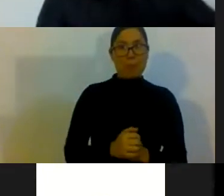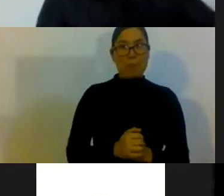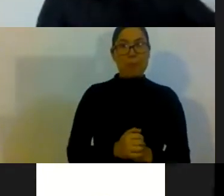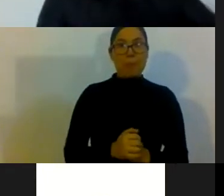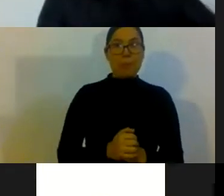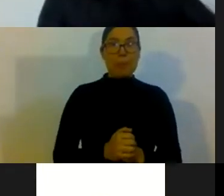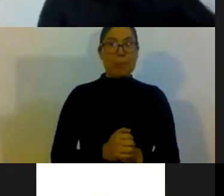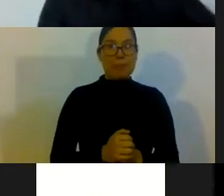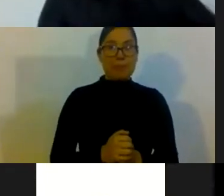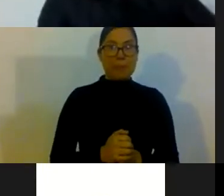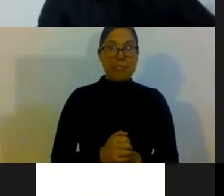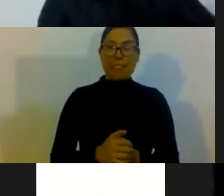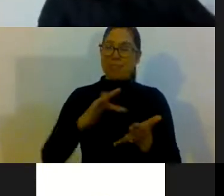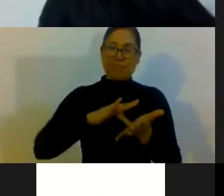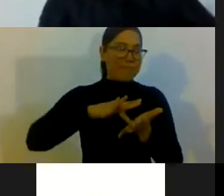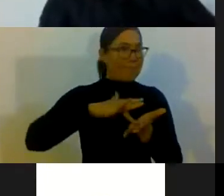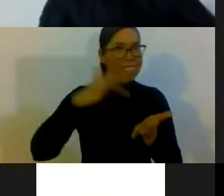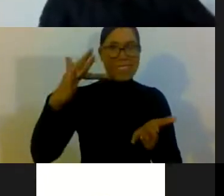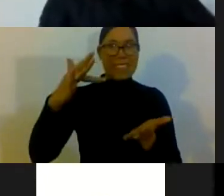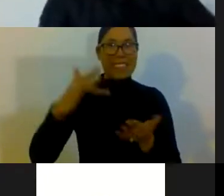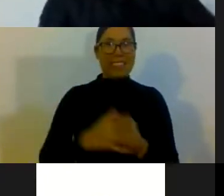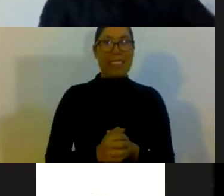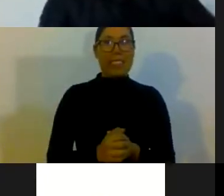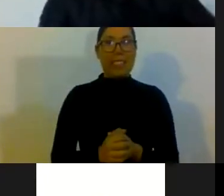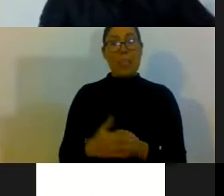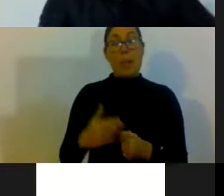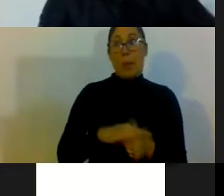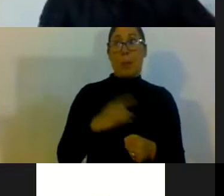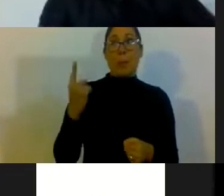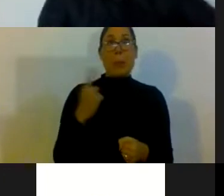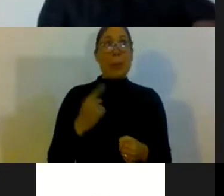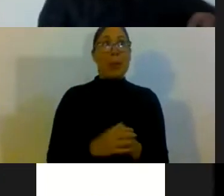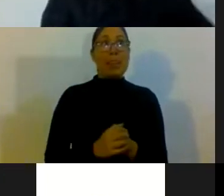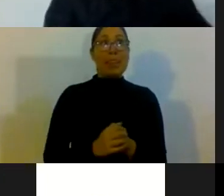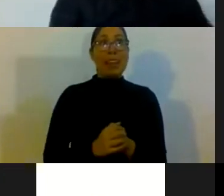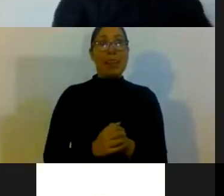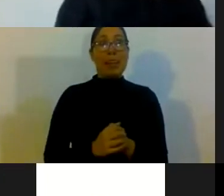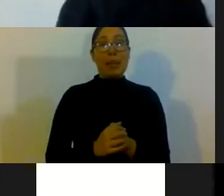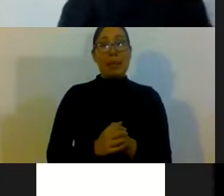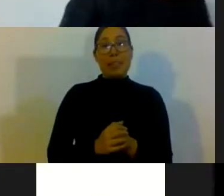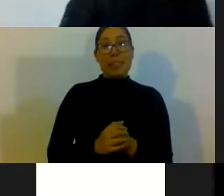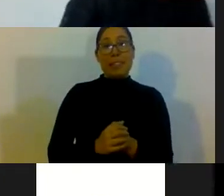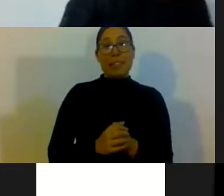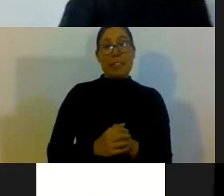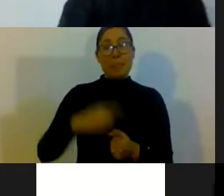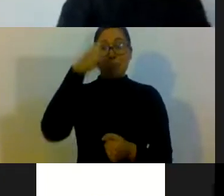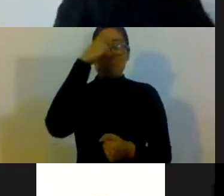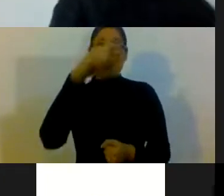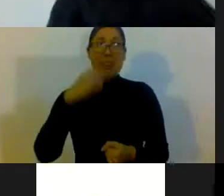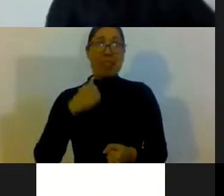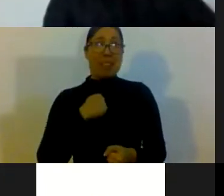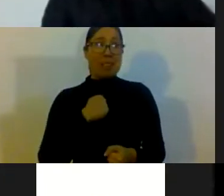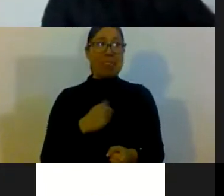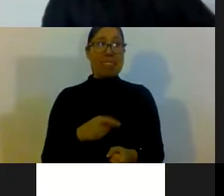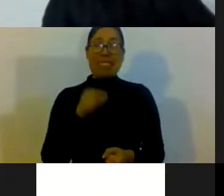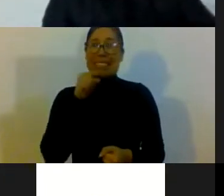pues más que nada muchas gracias, porque para mí este tipo de temas son muy, muy complicados para manejarlos